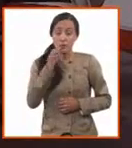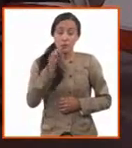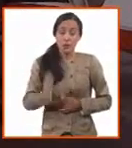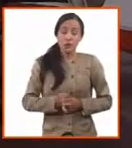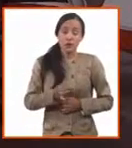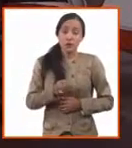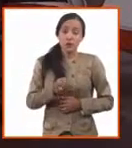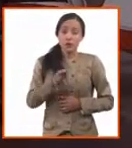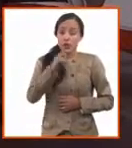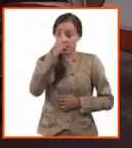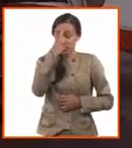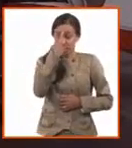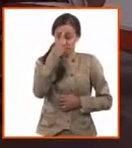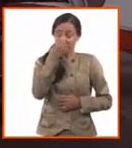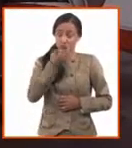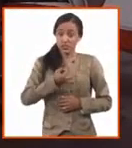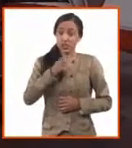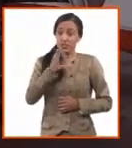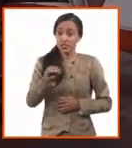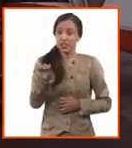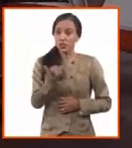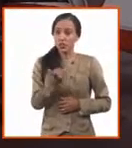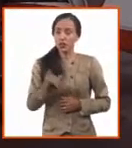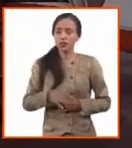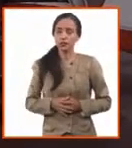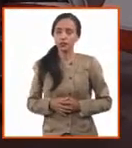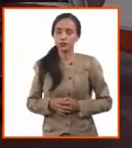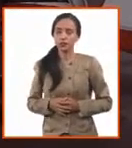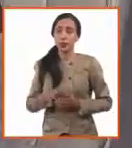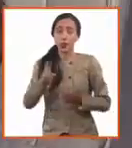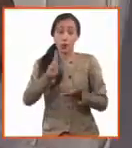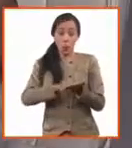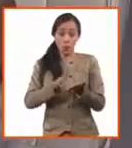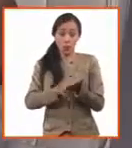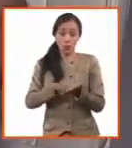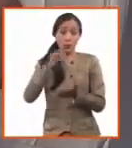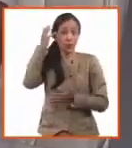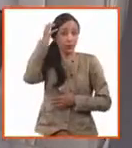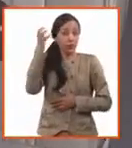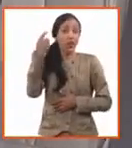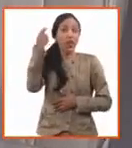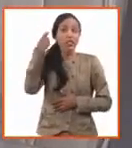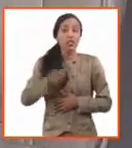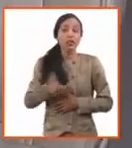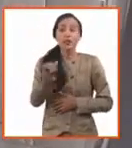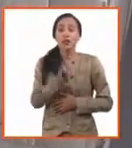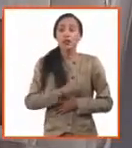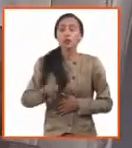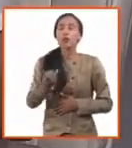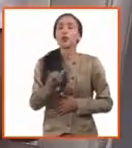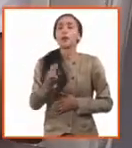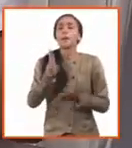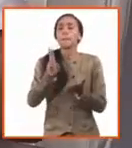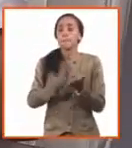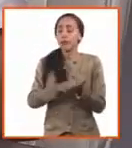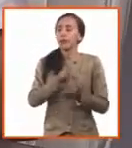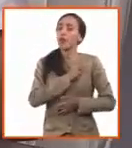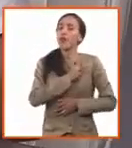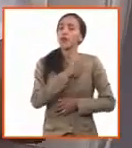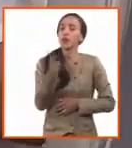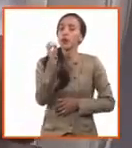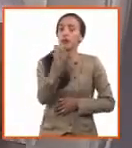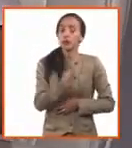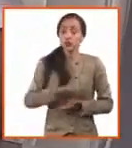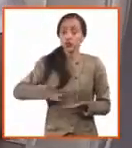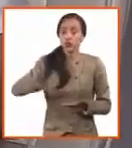falla estamos estamos en ser los miembros de la del estado de la televisión tienen que ser miembros a su vez de la vanguardia la sociedad eso es una